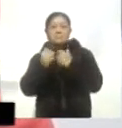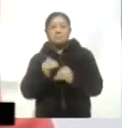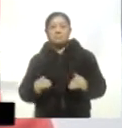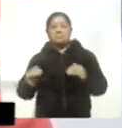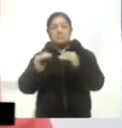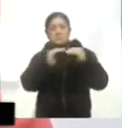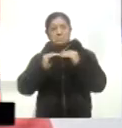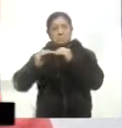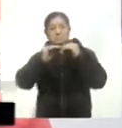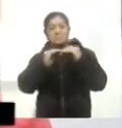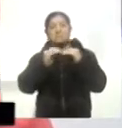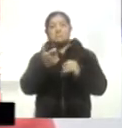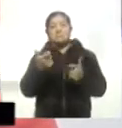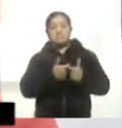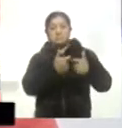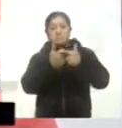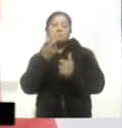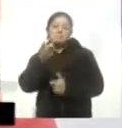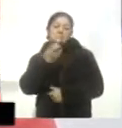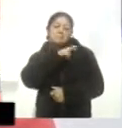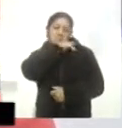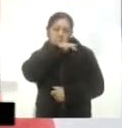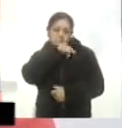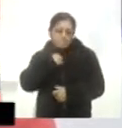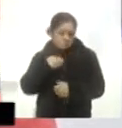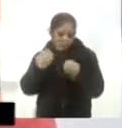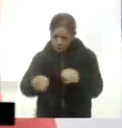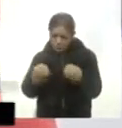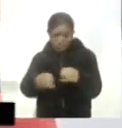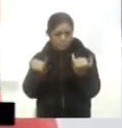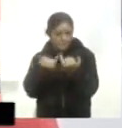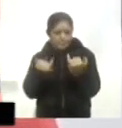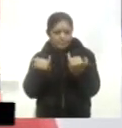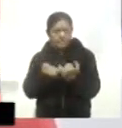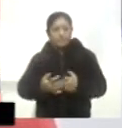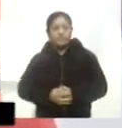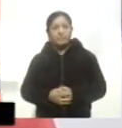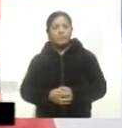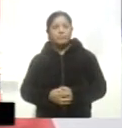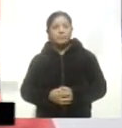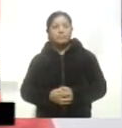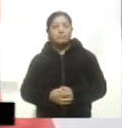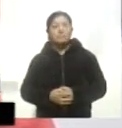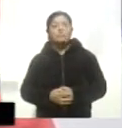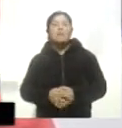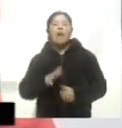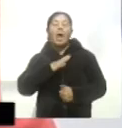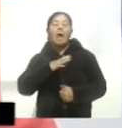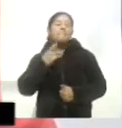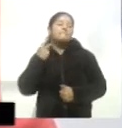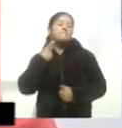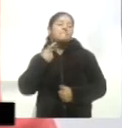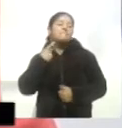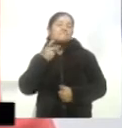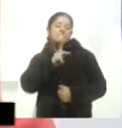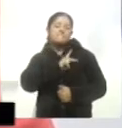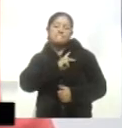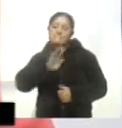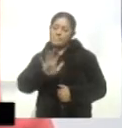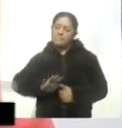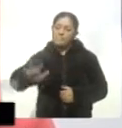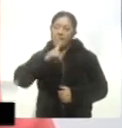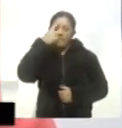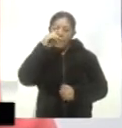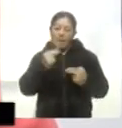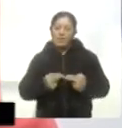Por eso es que nos ocupa y nos preocupa y nos el poder establecer este tipo de políticas públicas para poder generar las condiciones